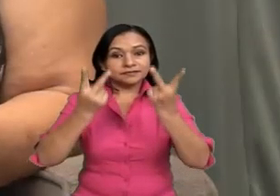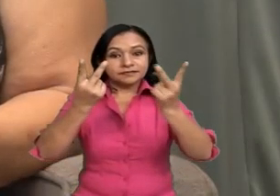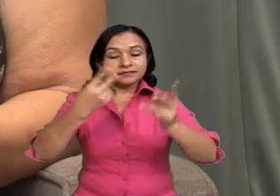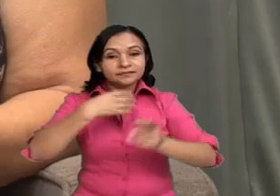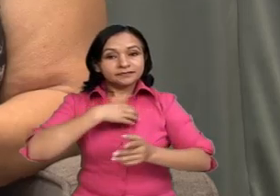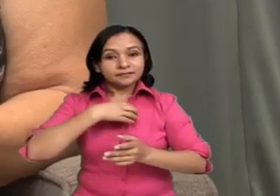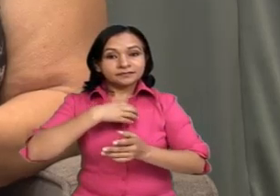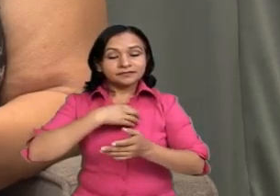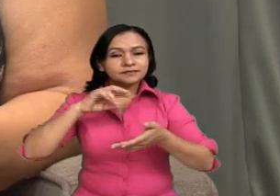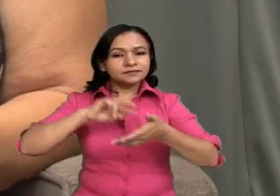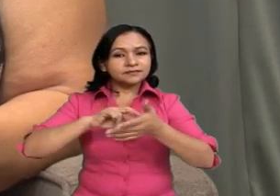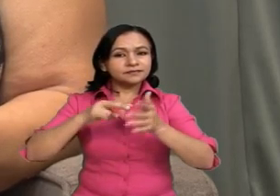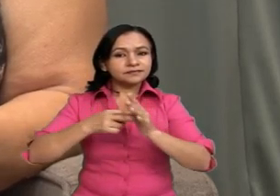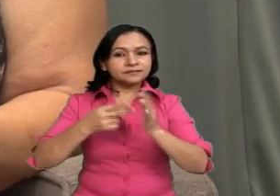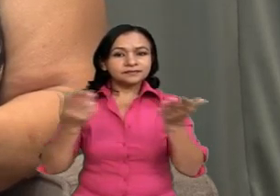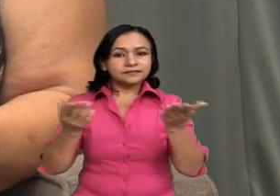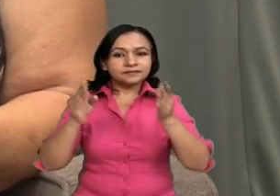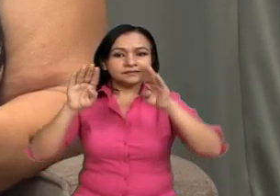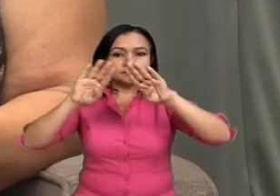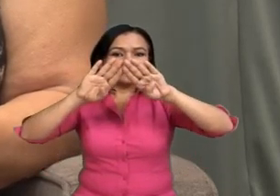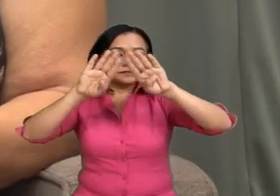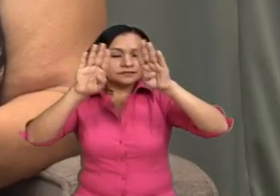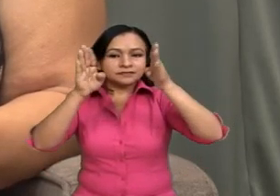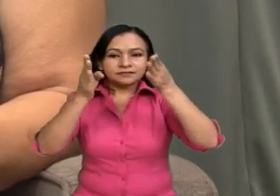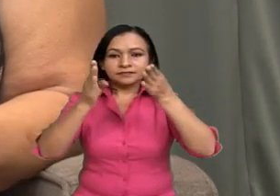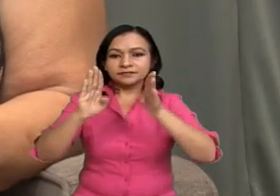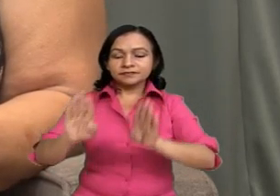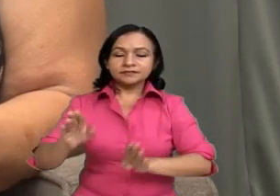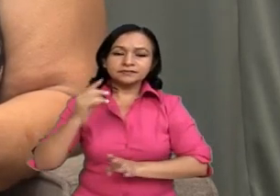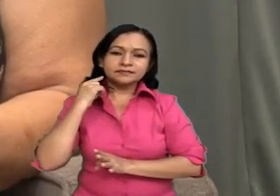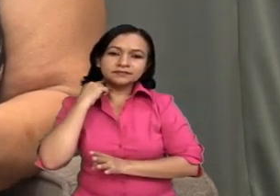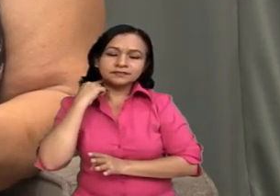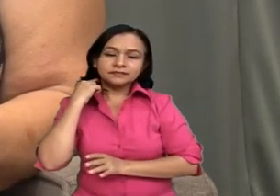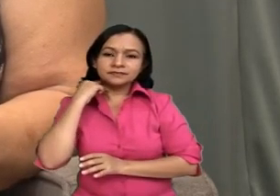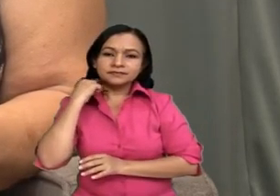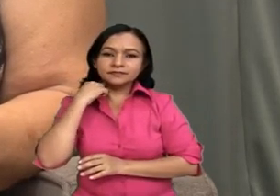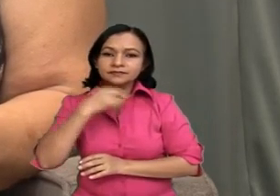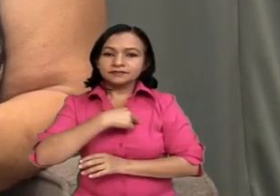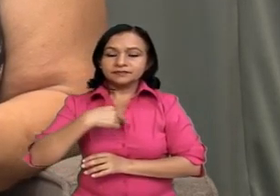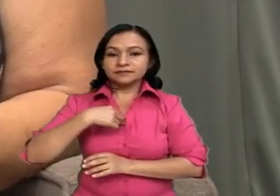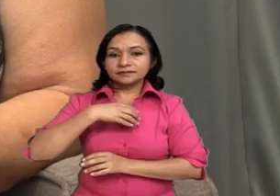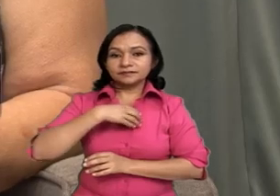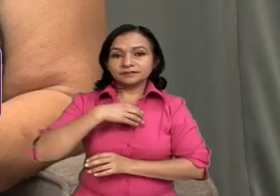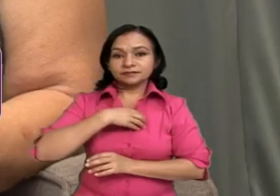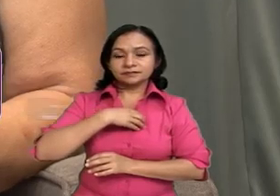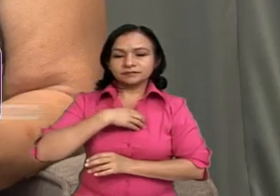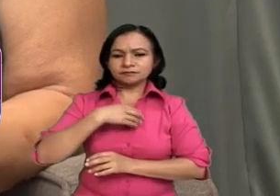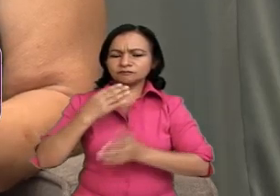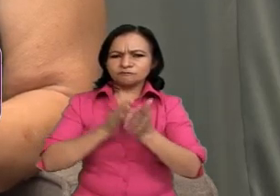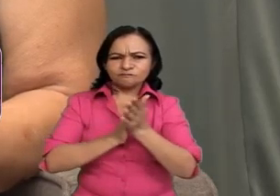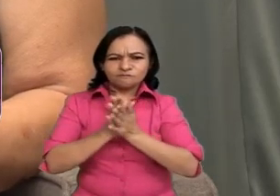es que la mujer siempre ha tenido el carácter de ser